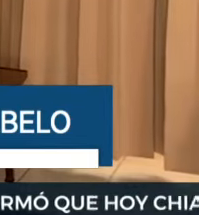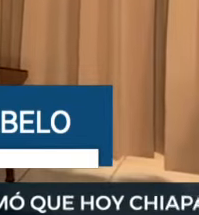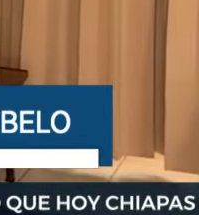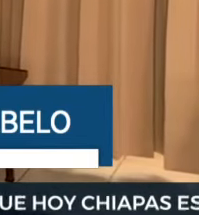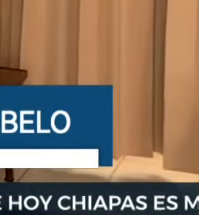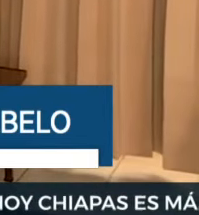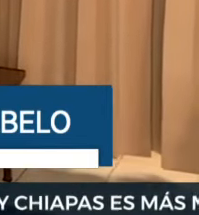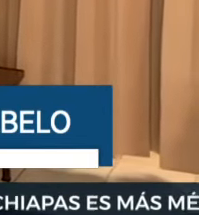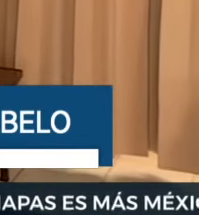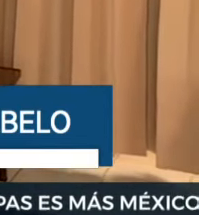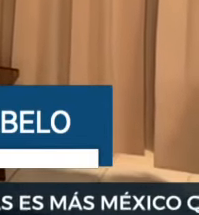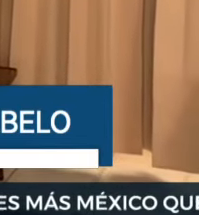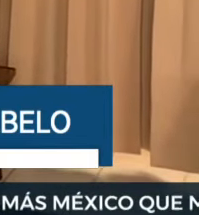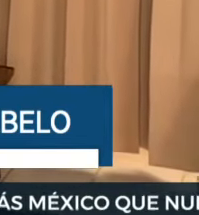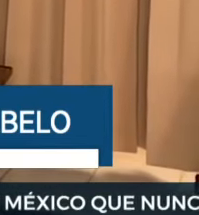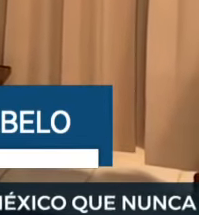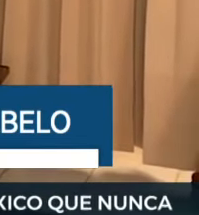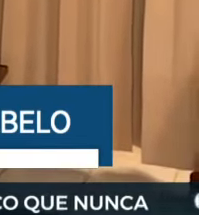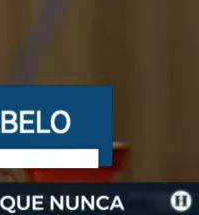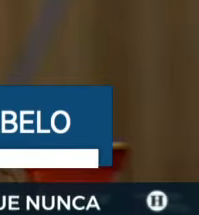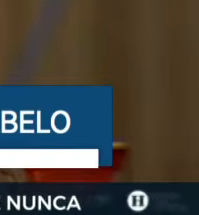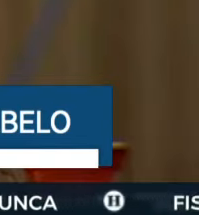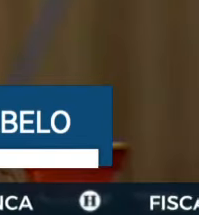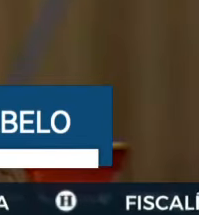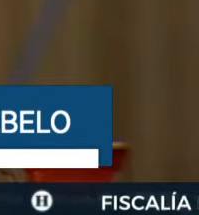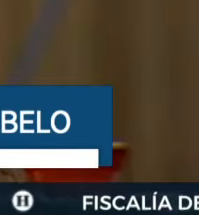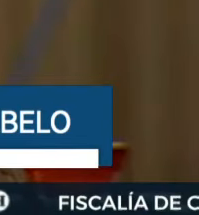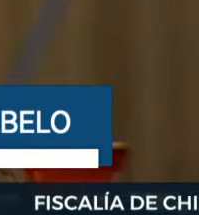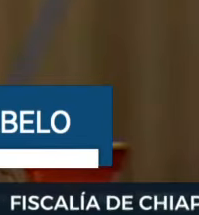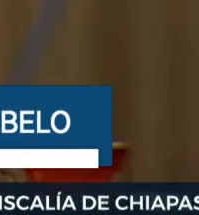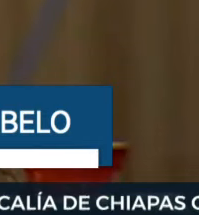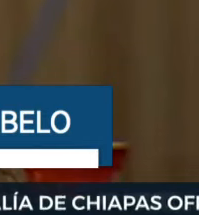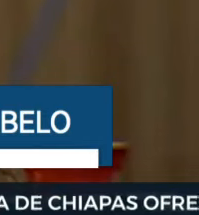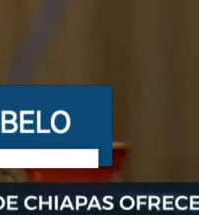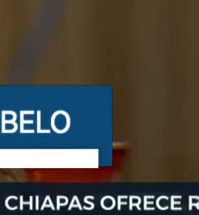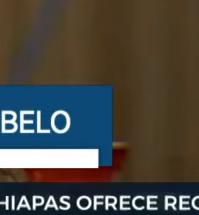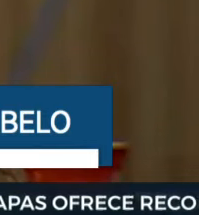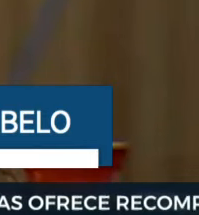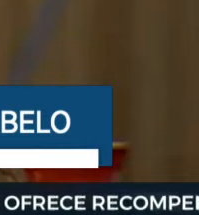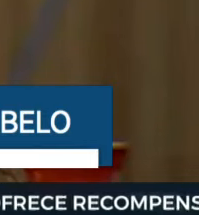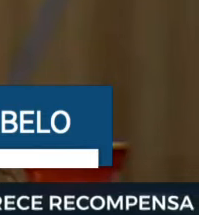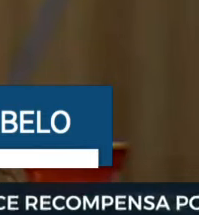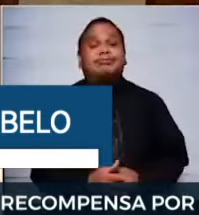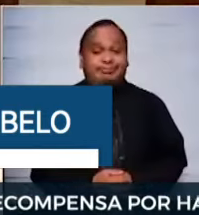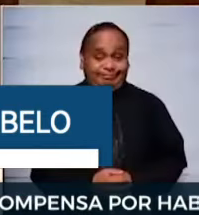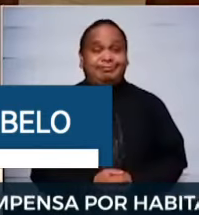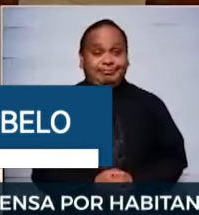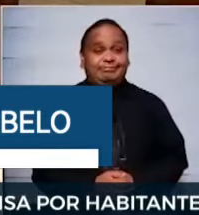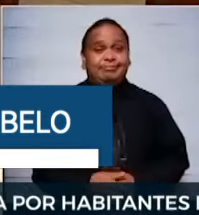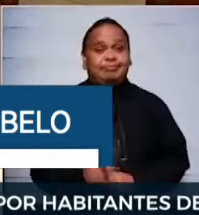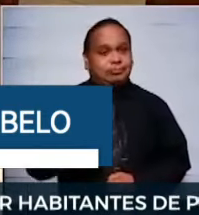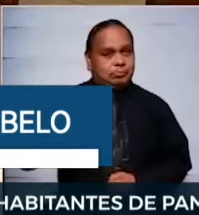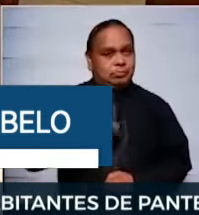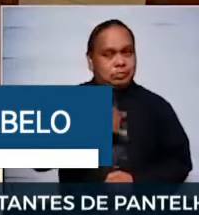y desgraciadamente se están dedicando solamente a ver por ellos y no por las familias campechanas, que es lo que a mí sí me